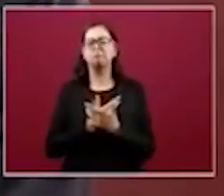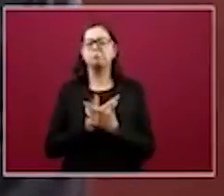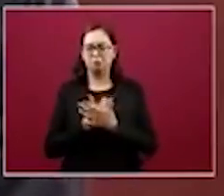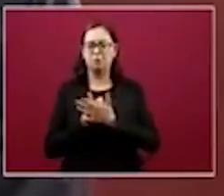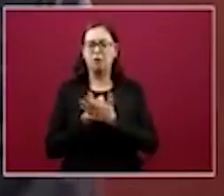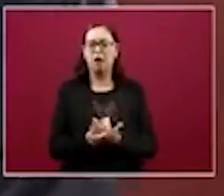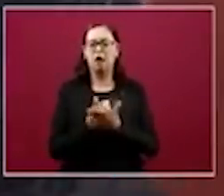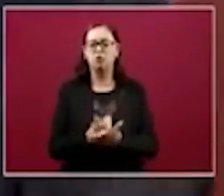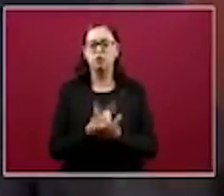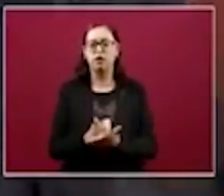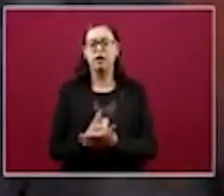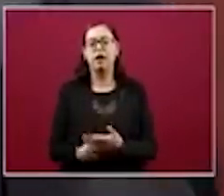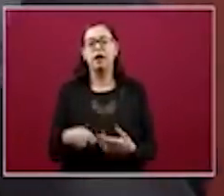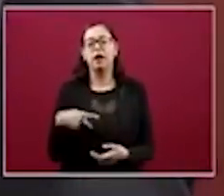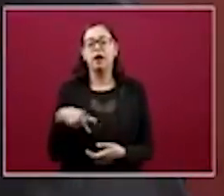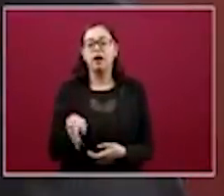hubo